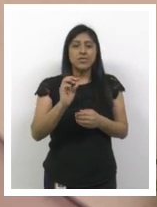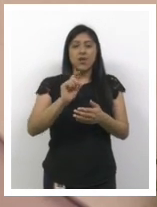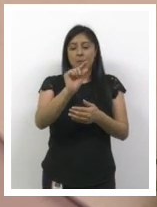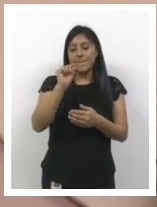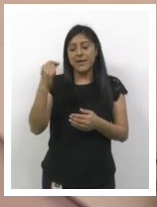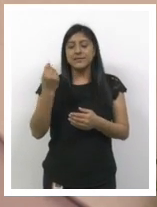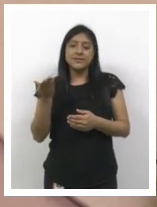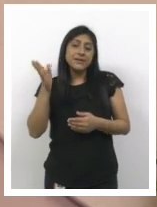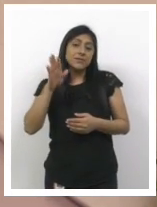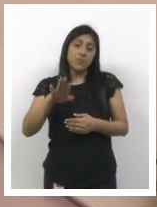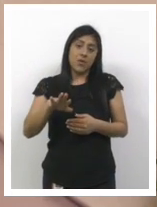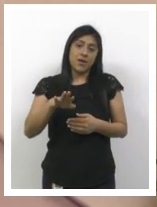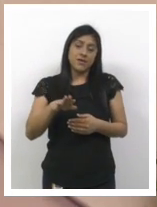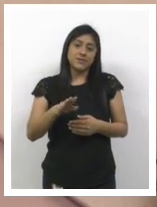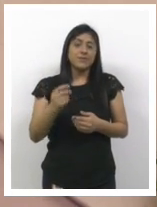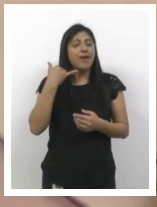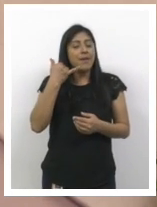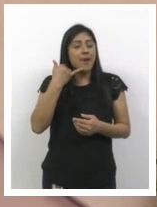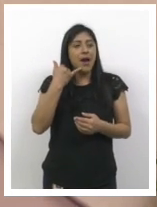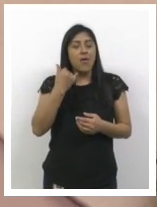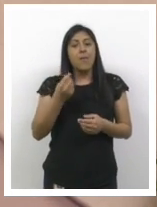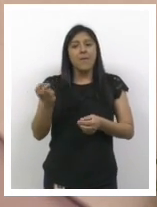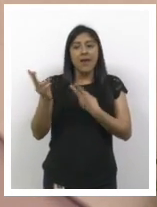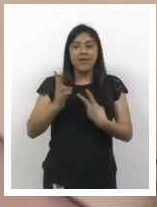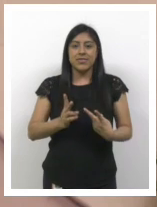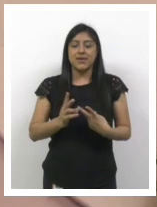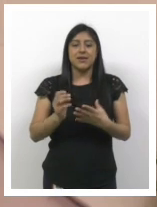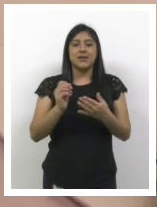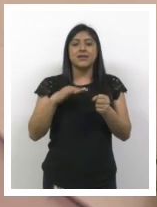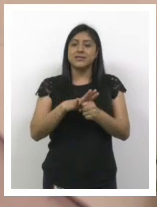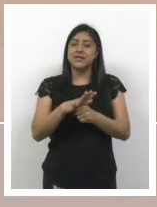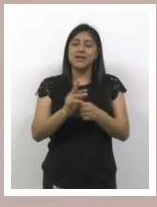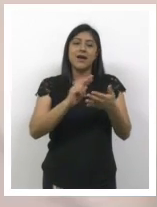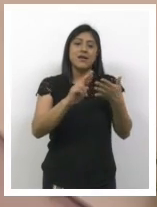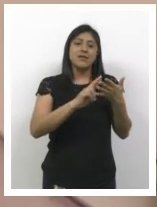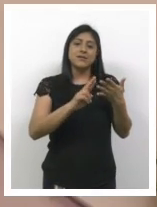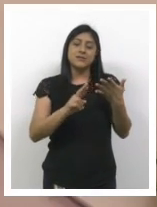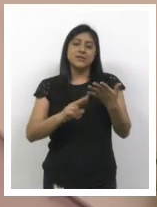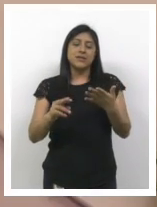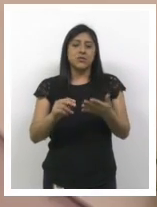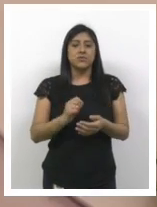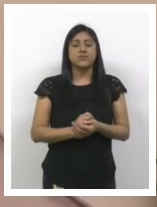vez unos 4 meses después fue que me llamaron para poder ya ingresar a llenar papelería y todo.